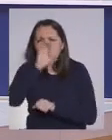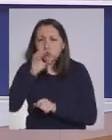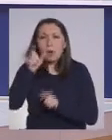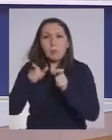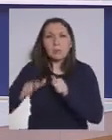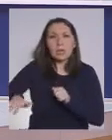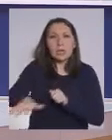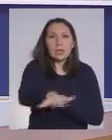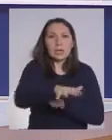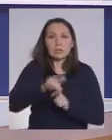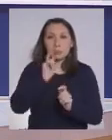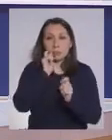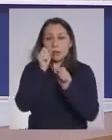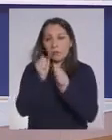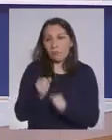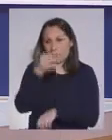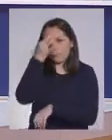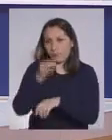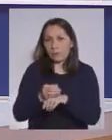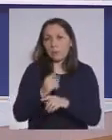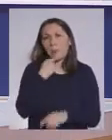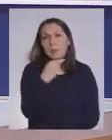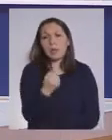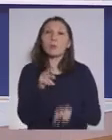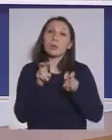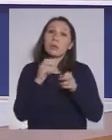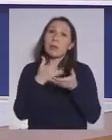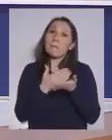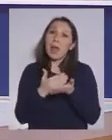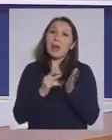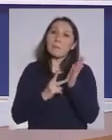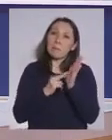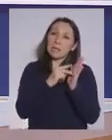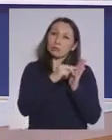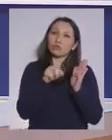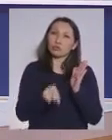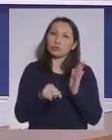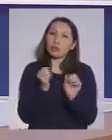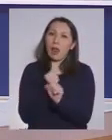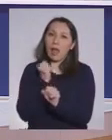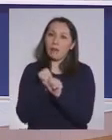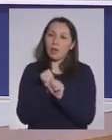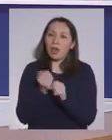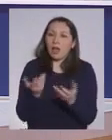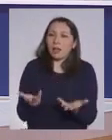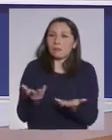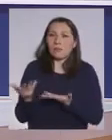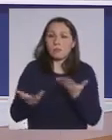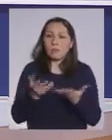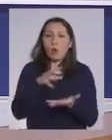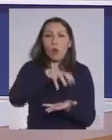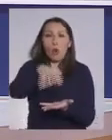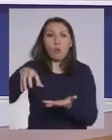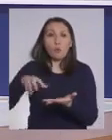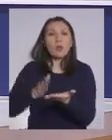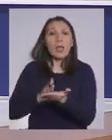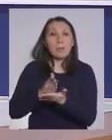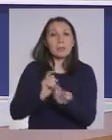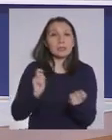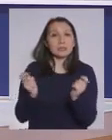poblaciones de riesgo quería preguntar para este plan de paso a paso laboral en estas comunas en las que se están